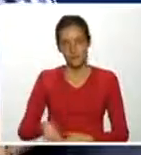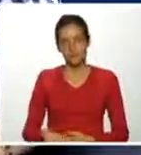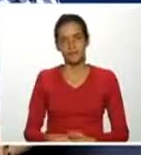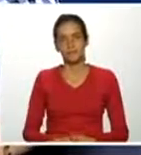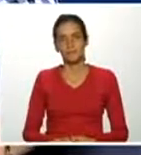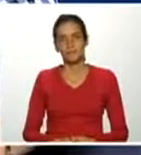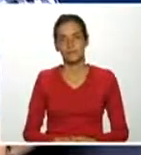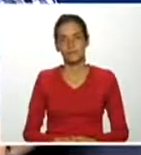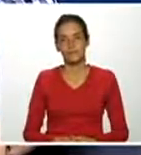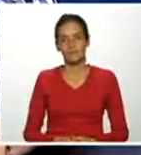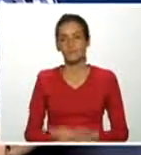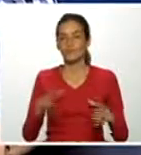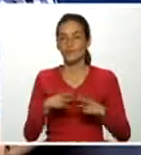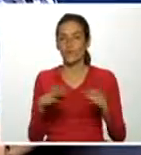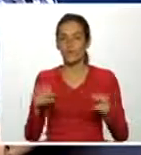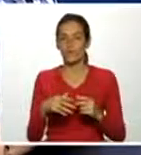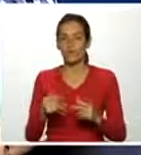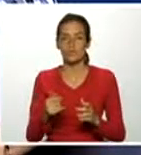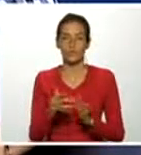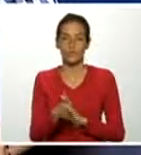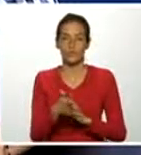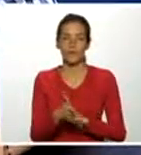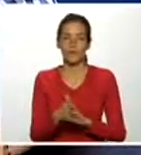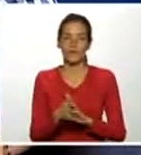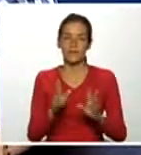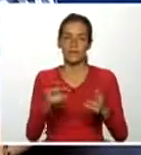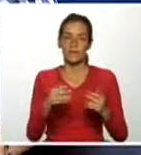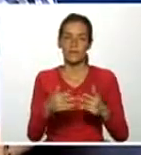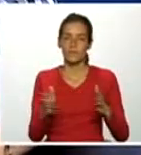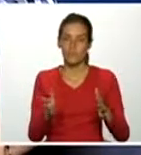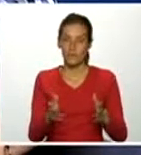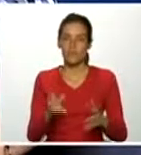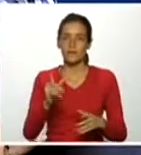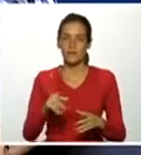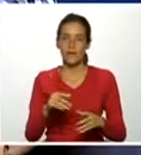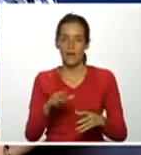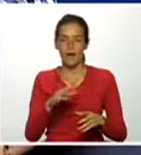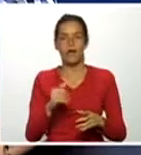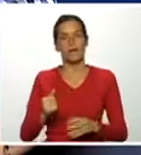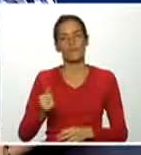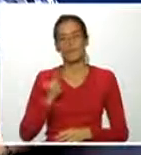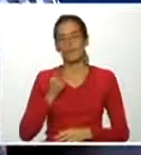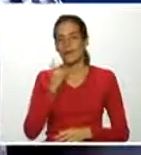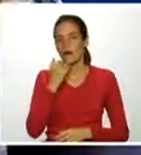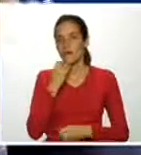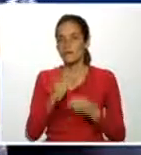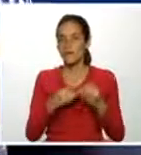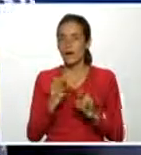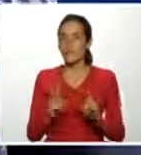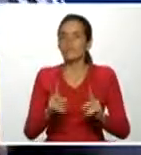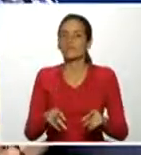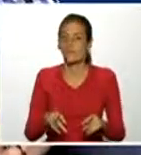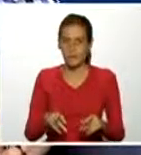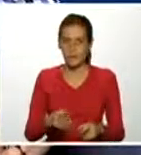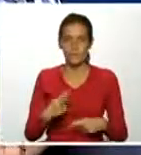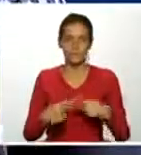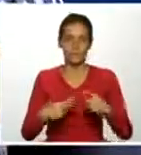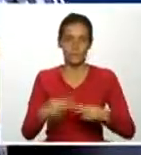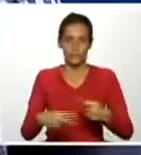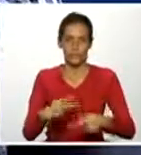reaprovechable en todas estas instituciones públicas y fácilmente mejorar, ¿no? Eso crearía unas oportunidades